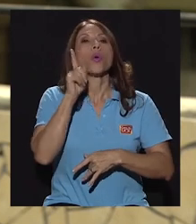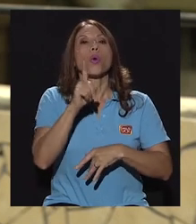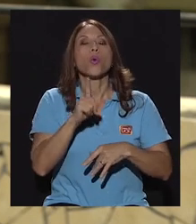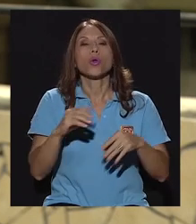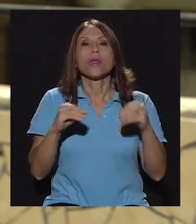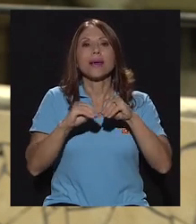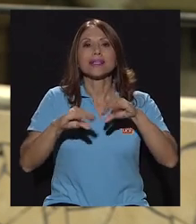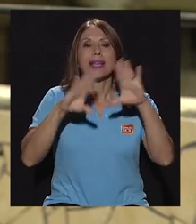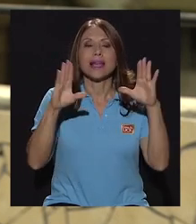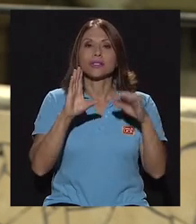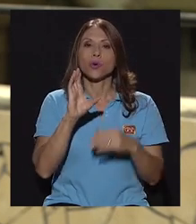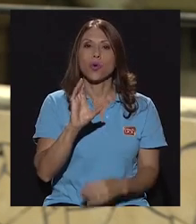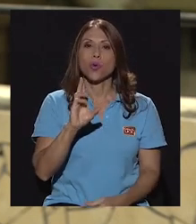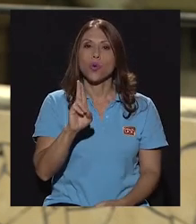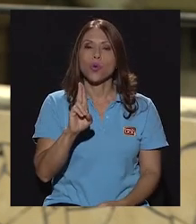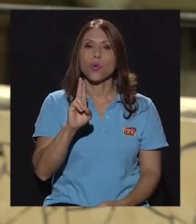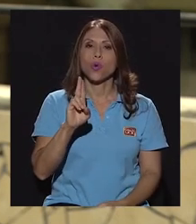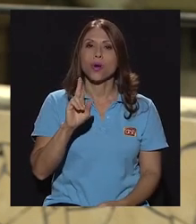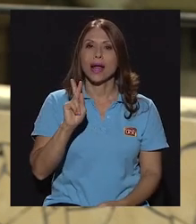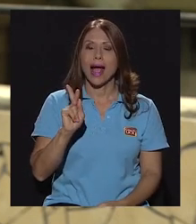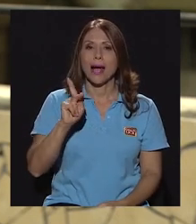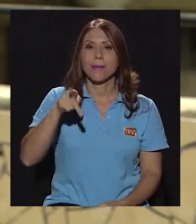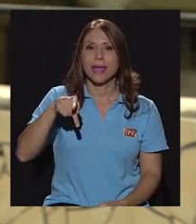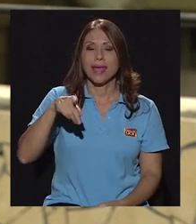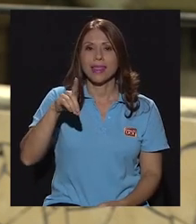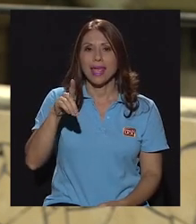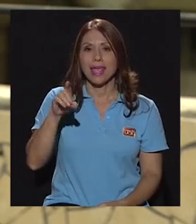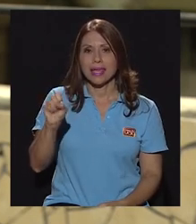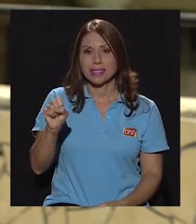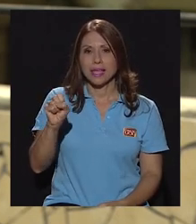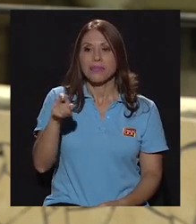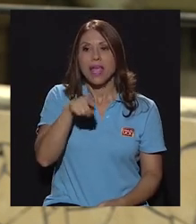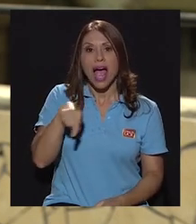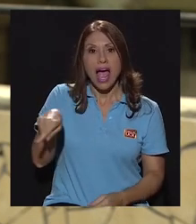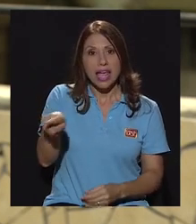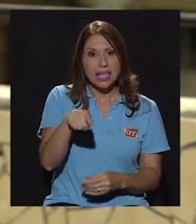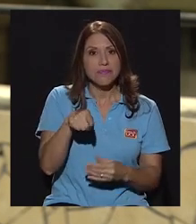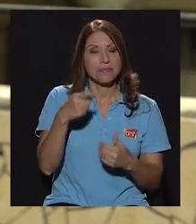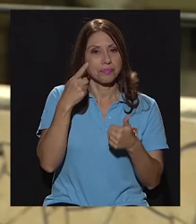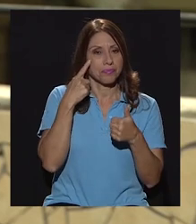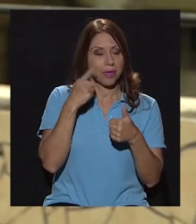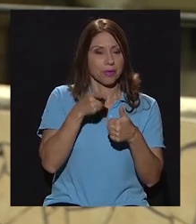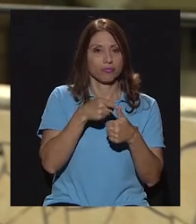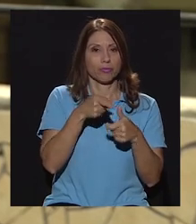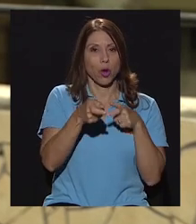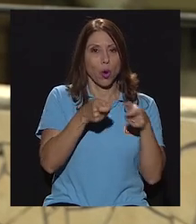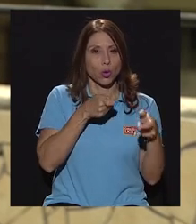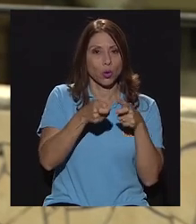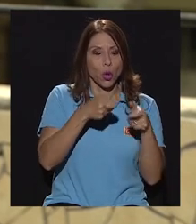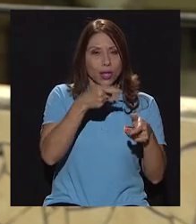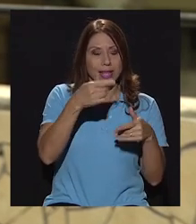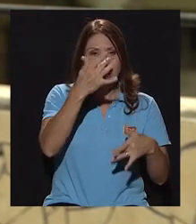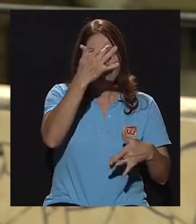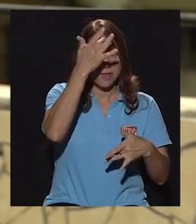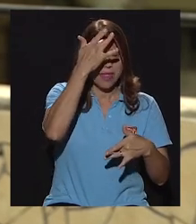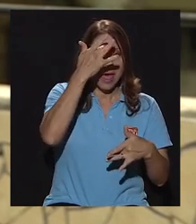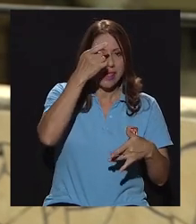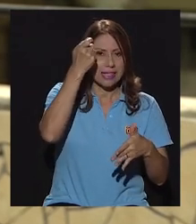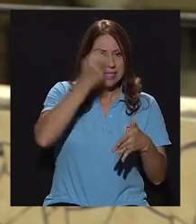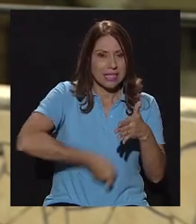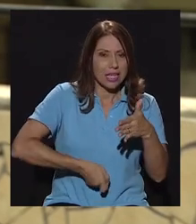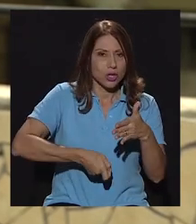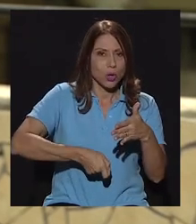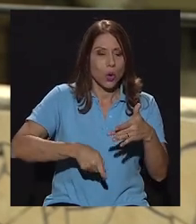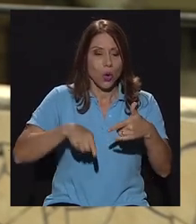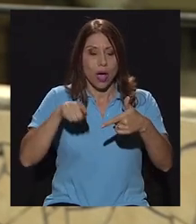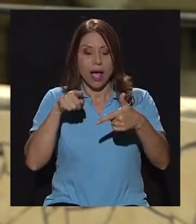más claros fue el UKPDS, ¿verdad?, donde se hace una fuerte asociación entre un control estricto de la enfermedad